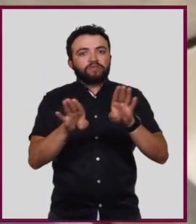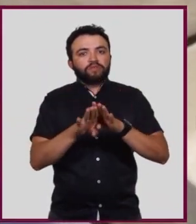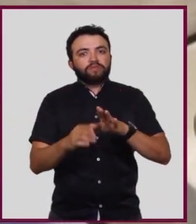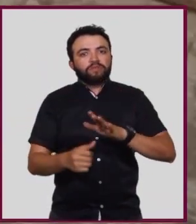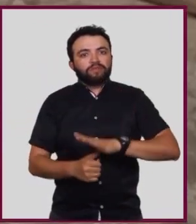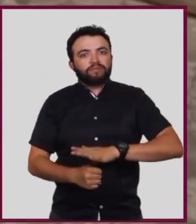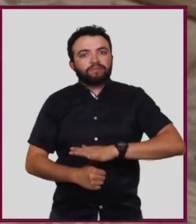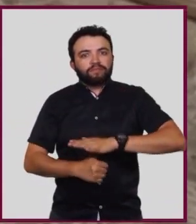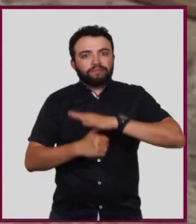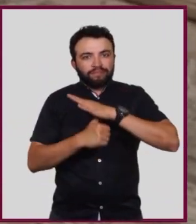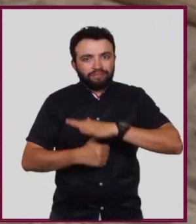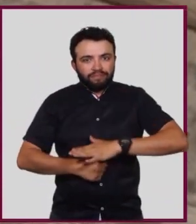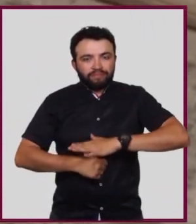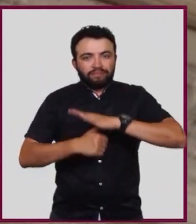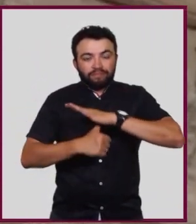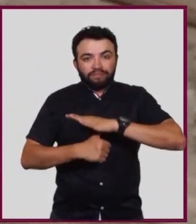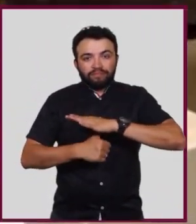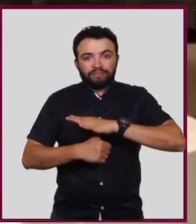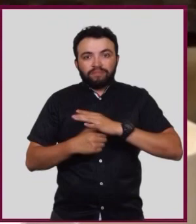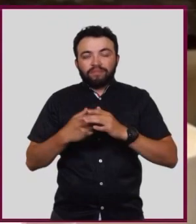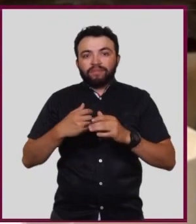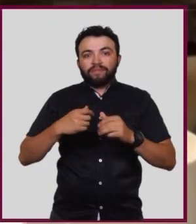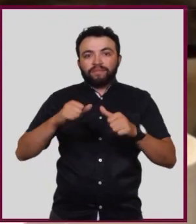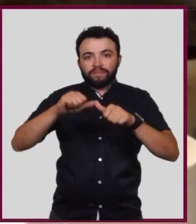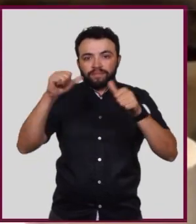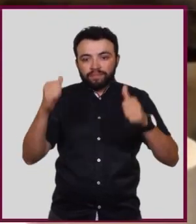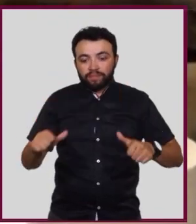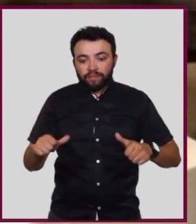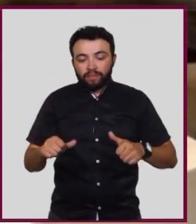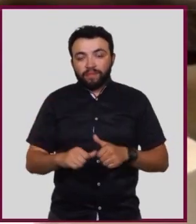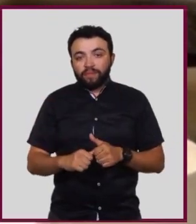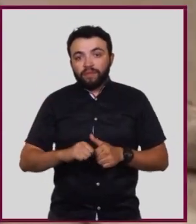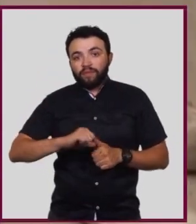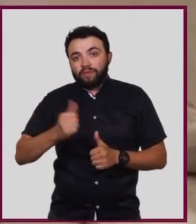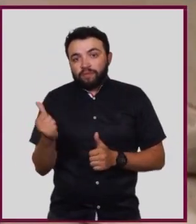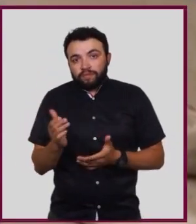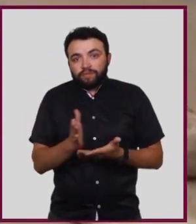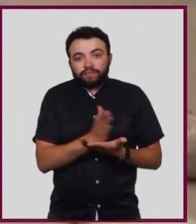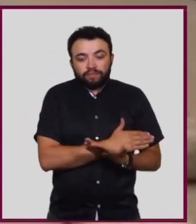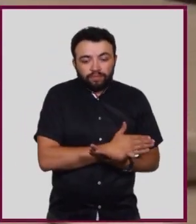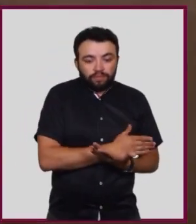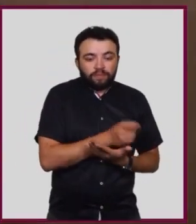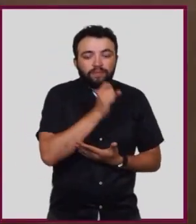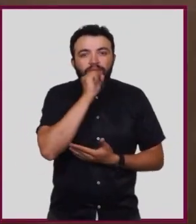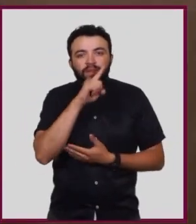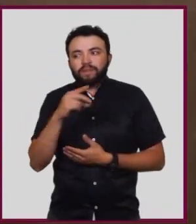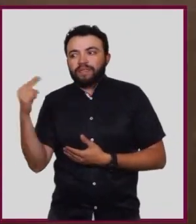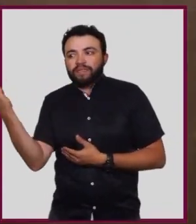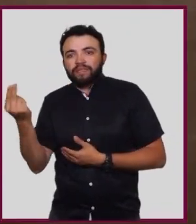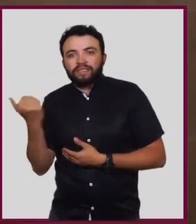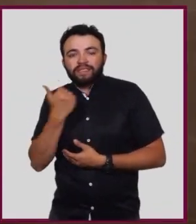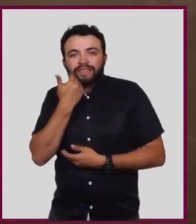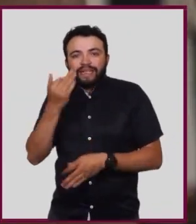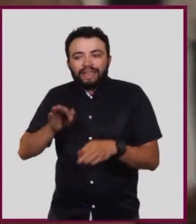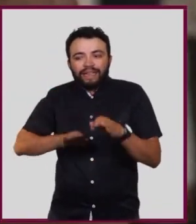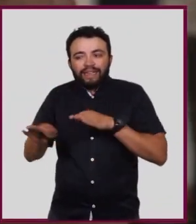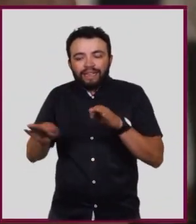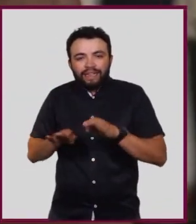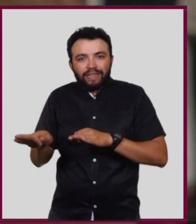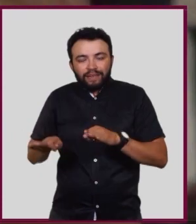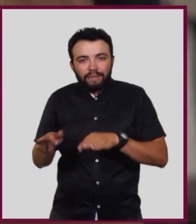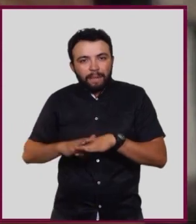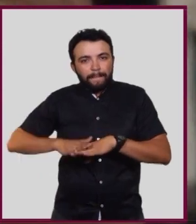estos soportes del arte. Y por otro lado también estábamos en la necesidad de trabajar por